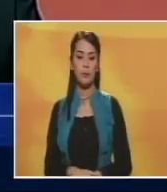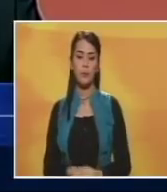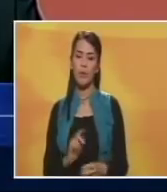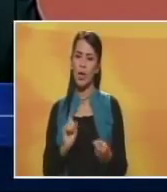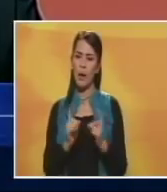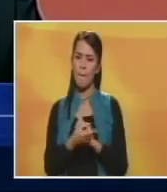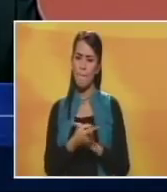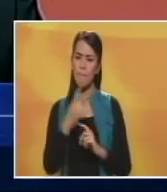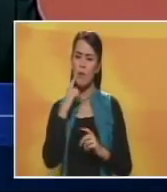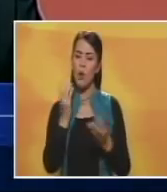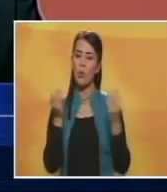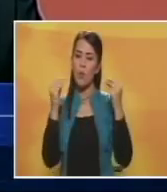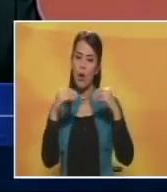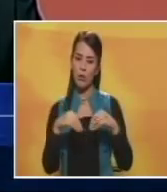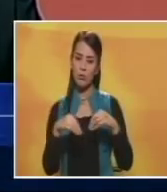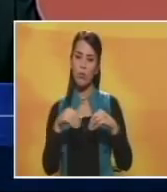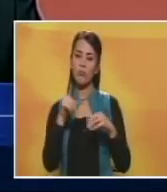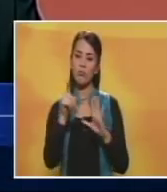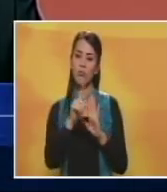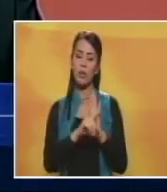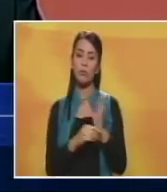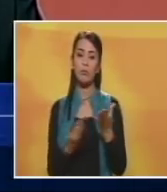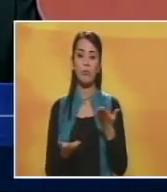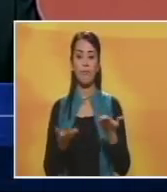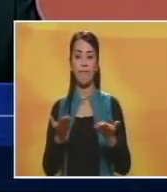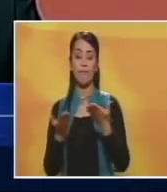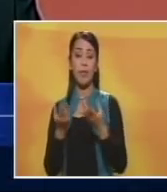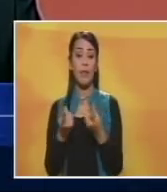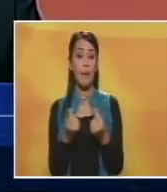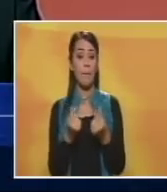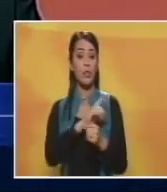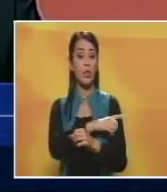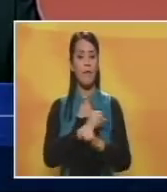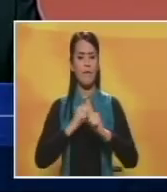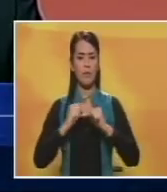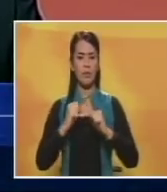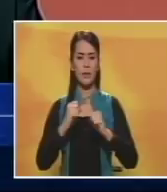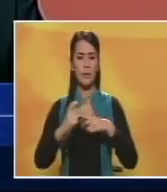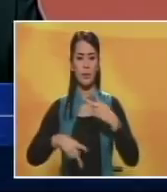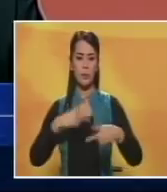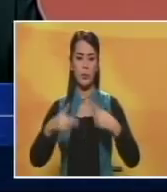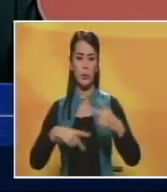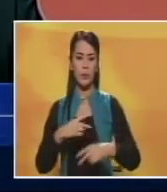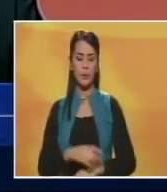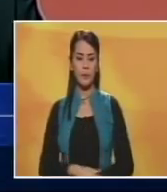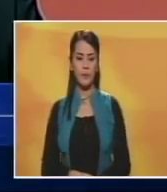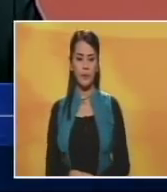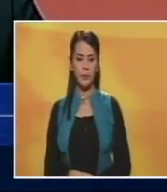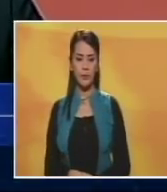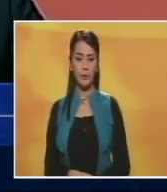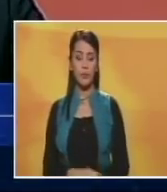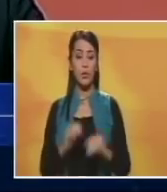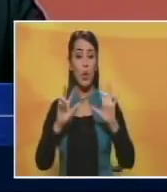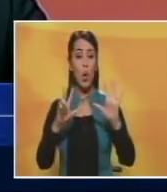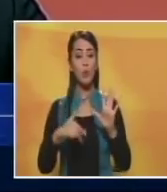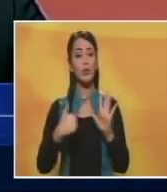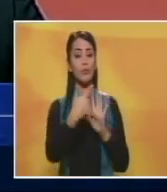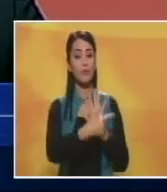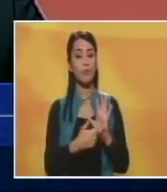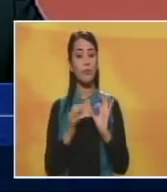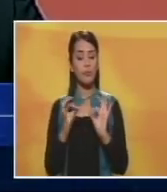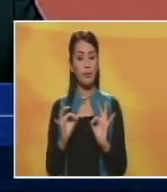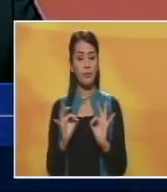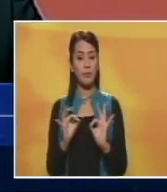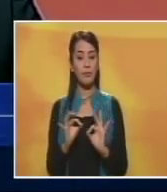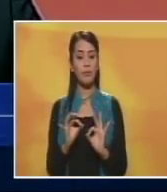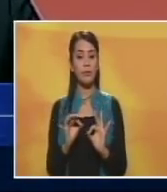estos acuerdos de estabilidad de precios y el fortalecimiento productivo. Son 8 productos, tendrán